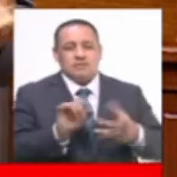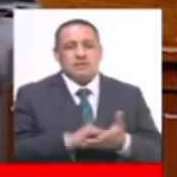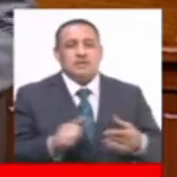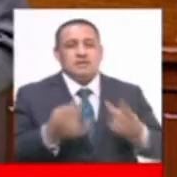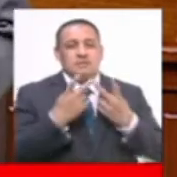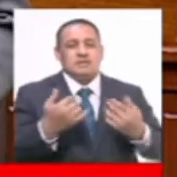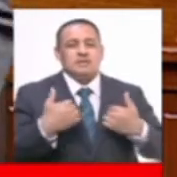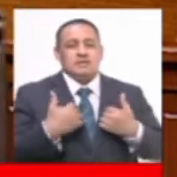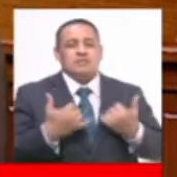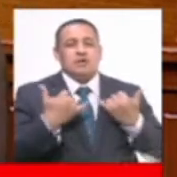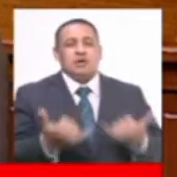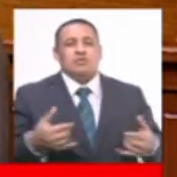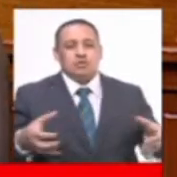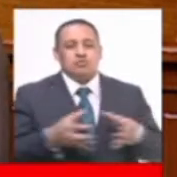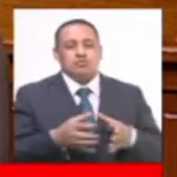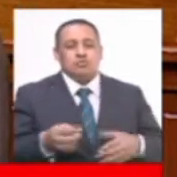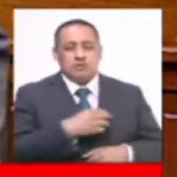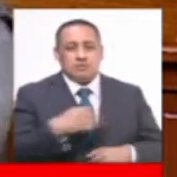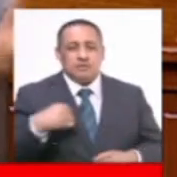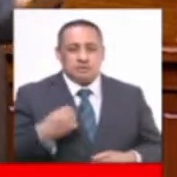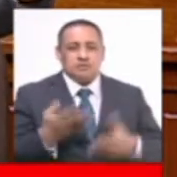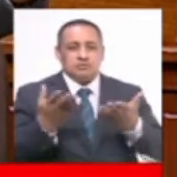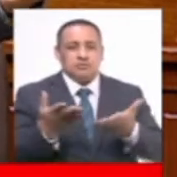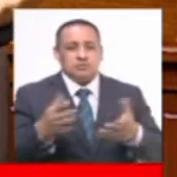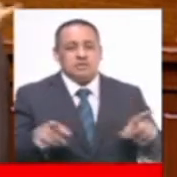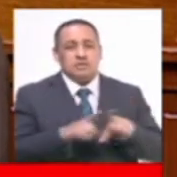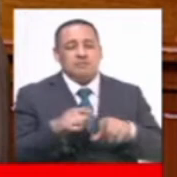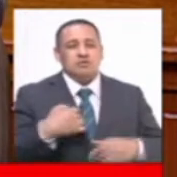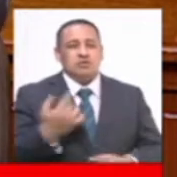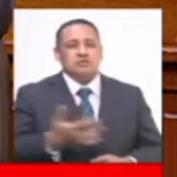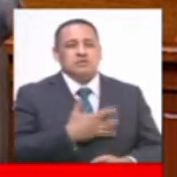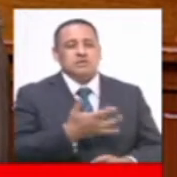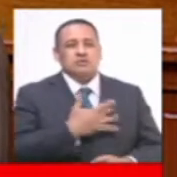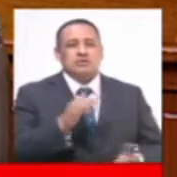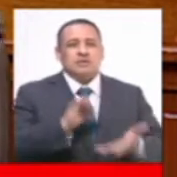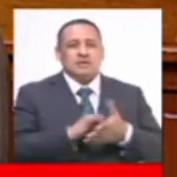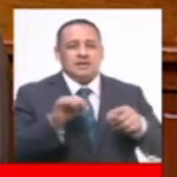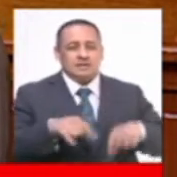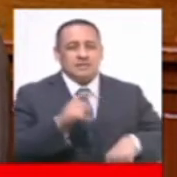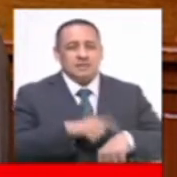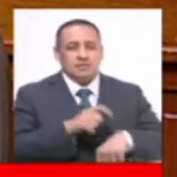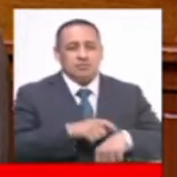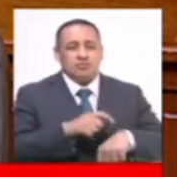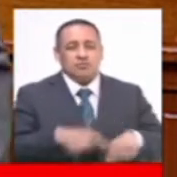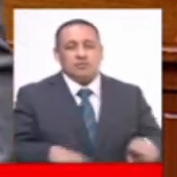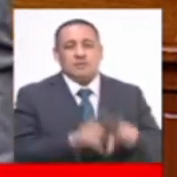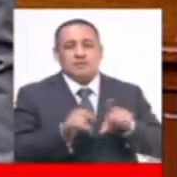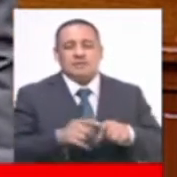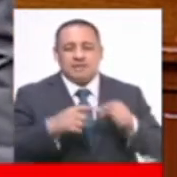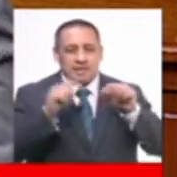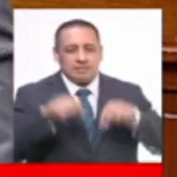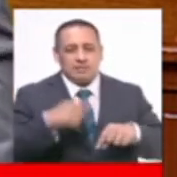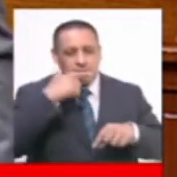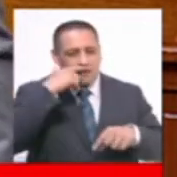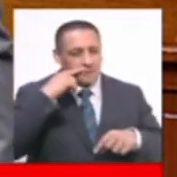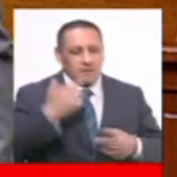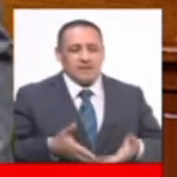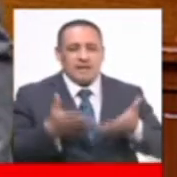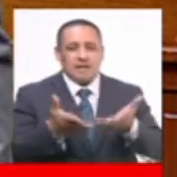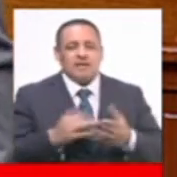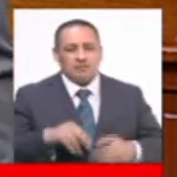tenemos al gabinete Torres y me parece que en esta oportunidad debemos darle la